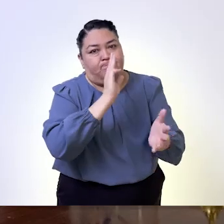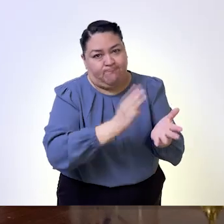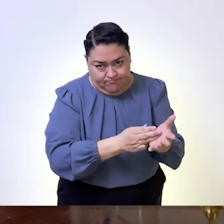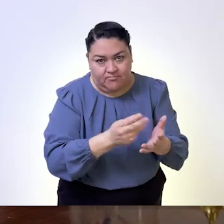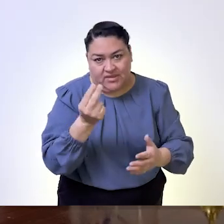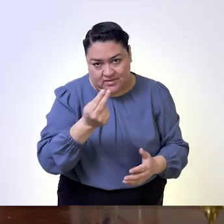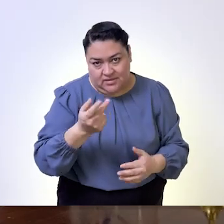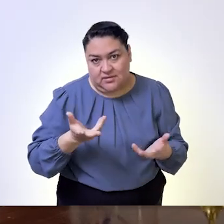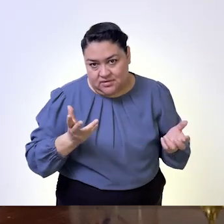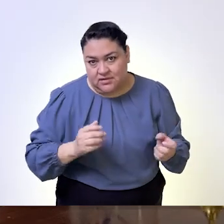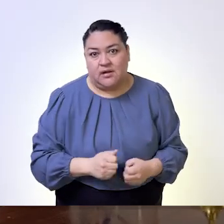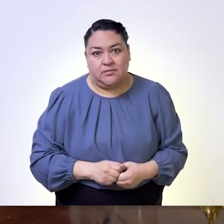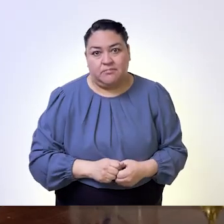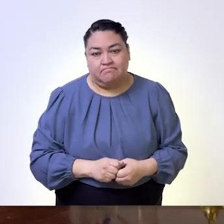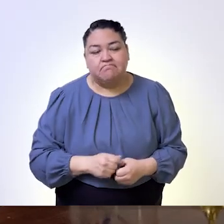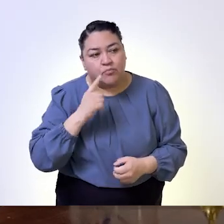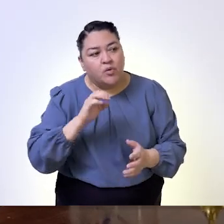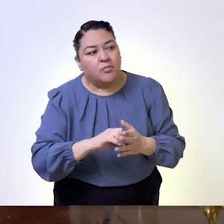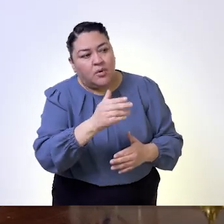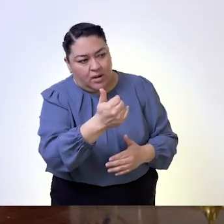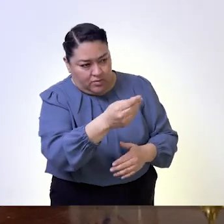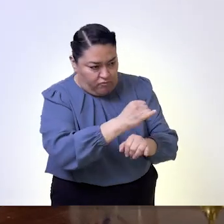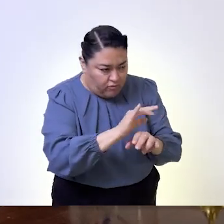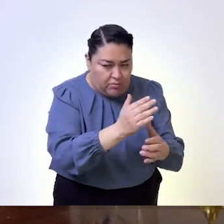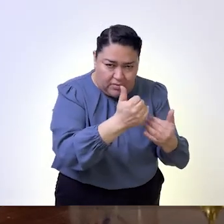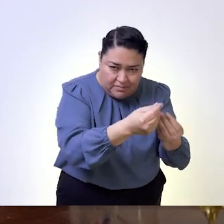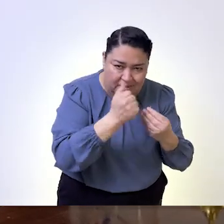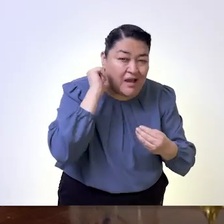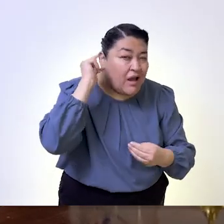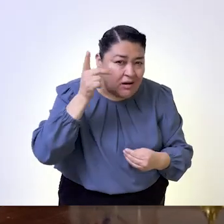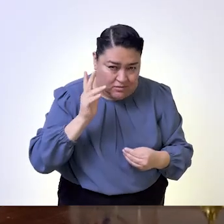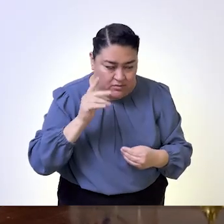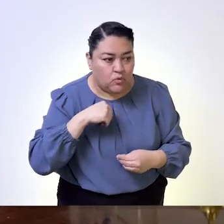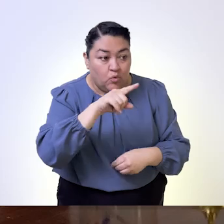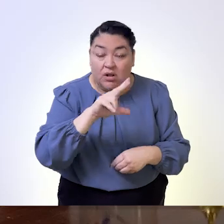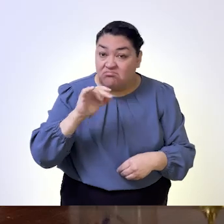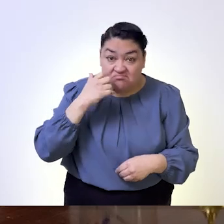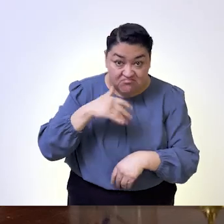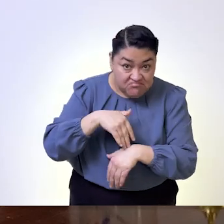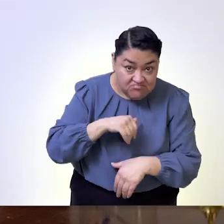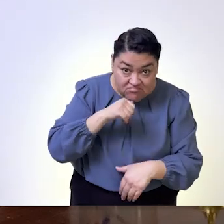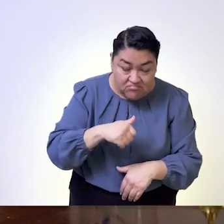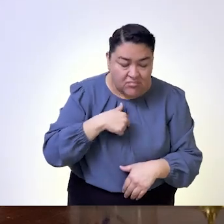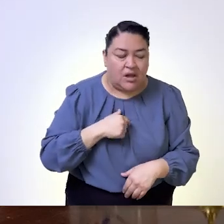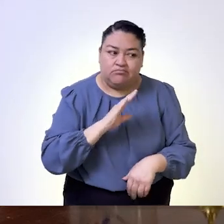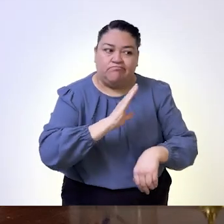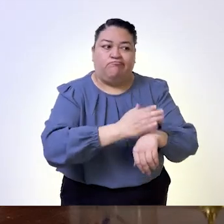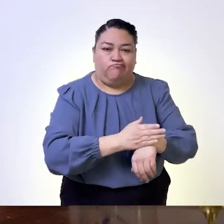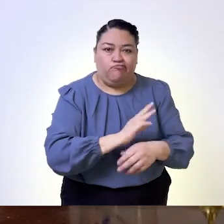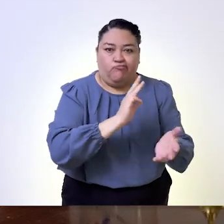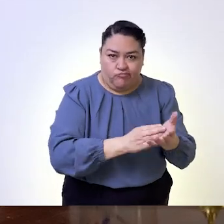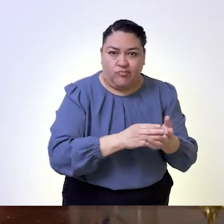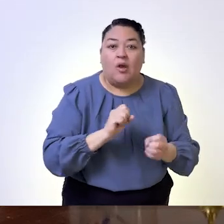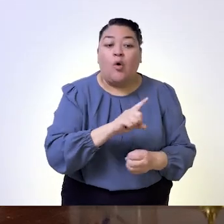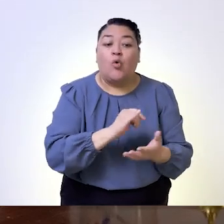de algún requerimiento, pero además también por el incumplimiento de la propia